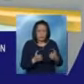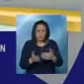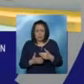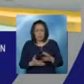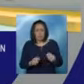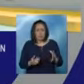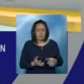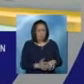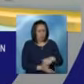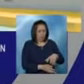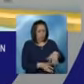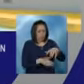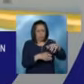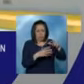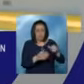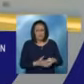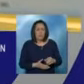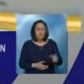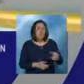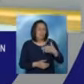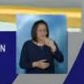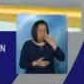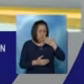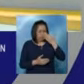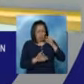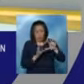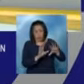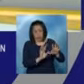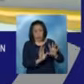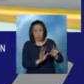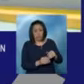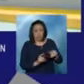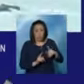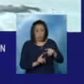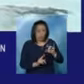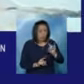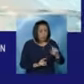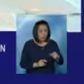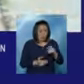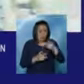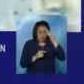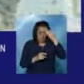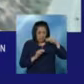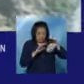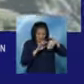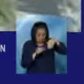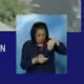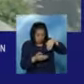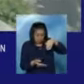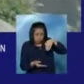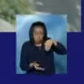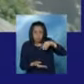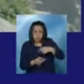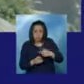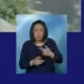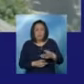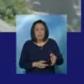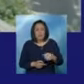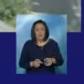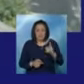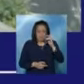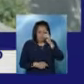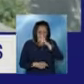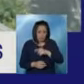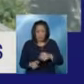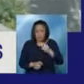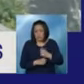mucha combustión, muchos gases tóxicos. Usted sabe, este centro comercial está en un subsuelo prácticamente y eso nos está